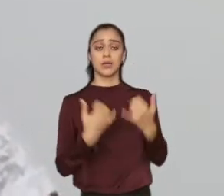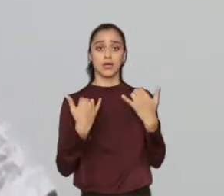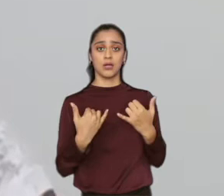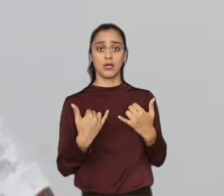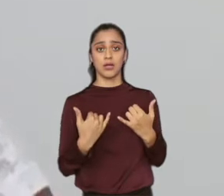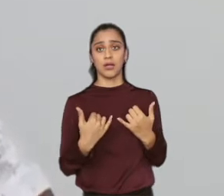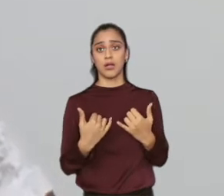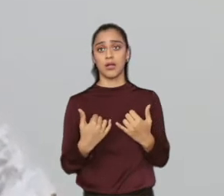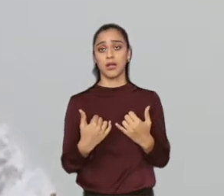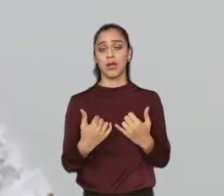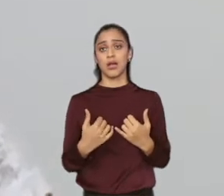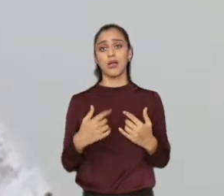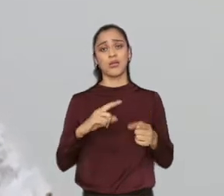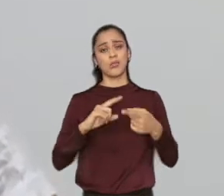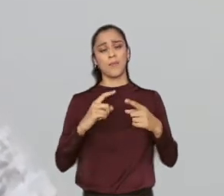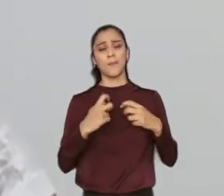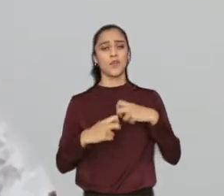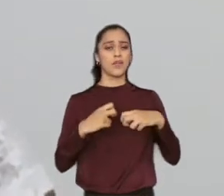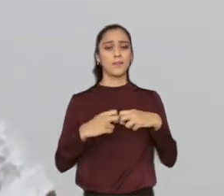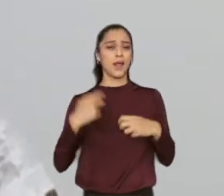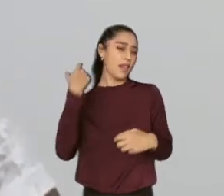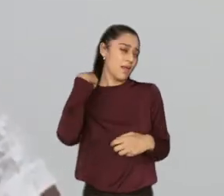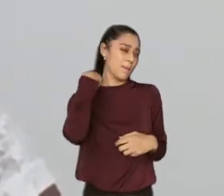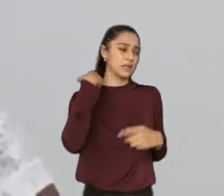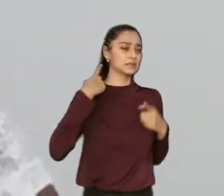ahora tengo un problema en la espalda que me molesta.